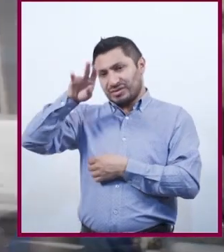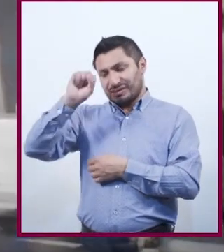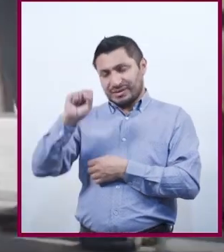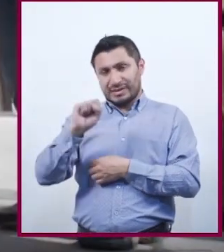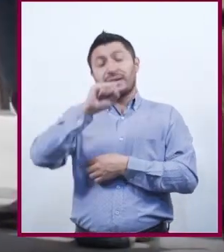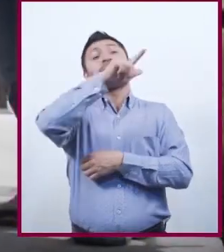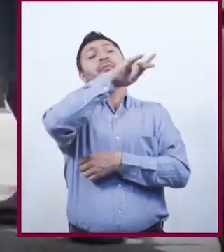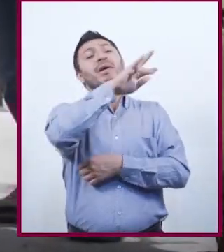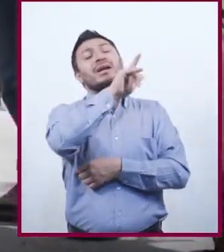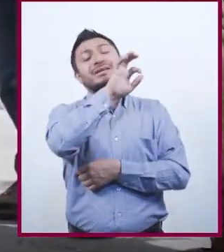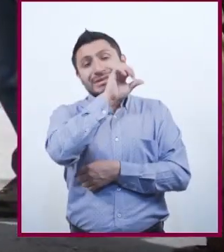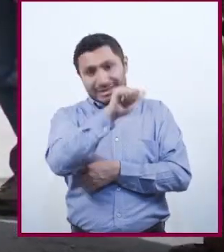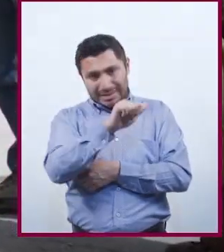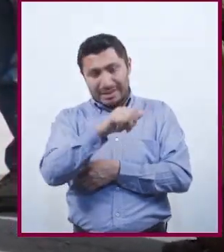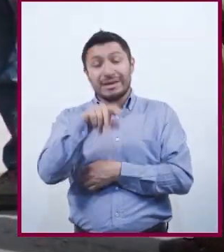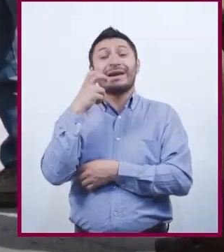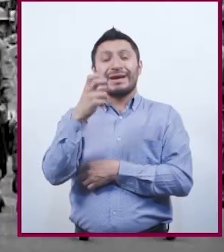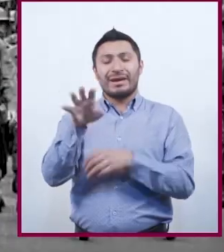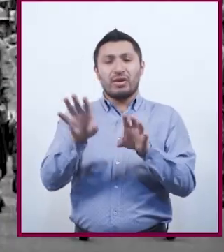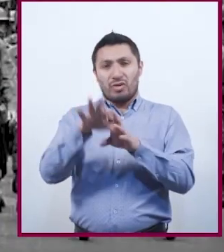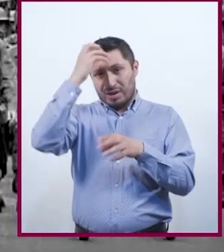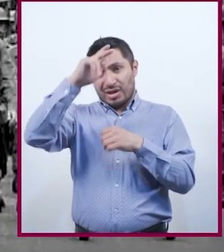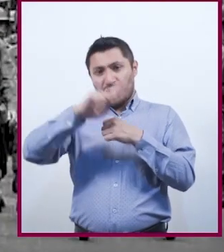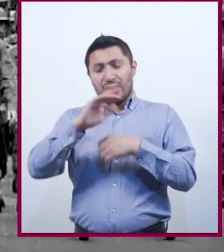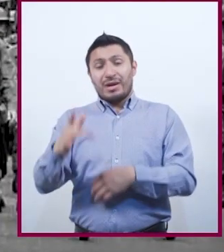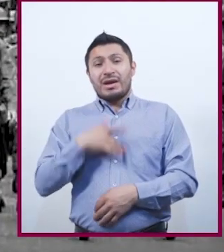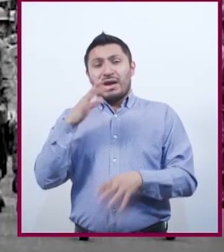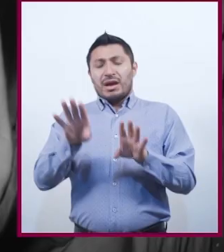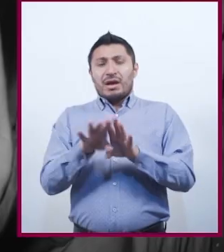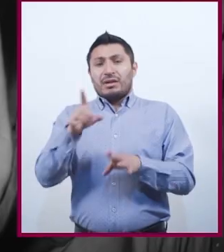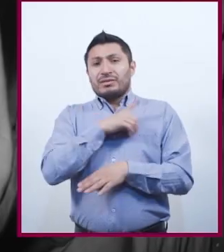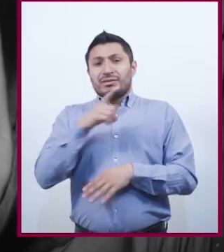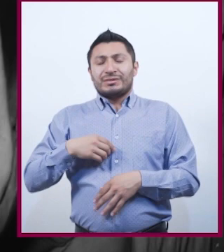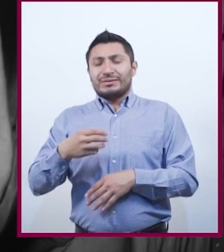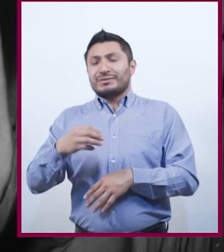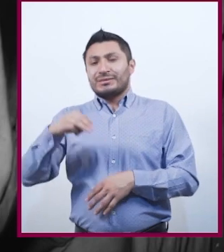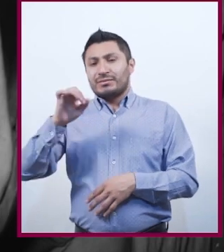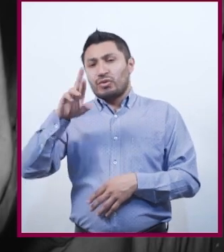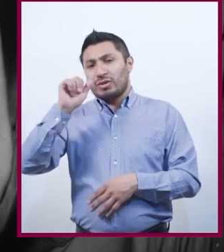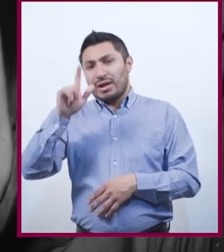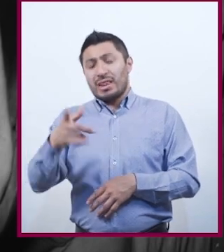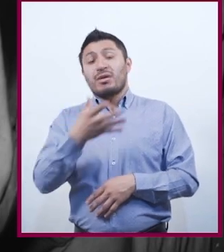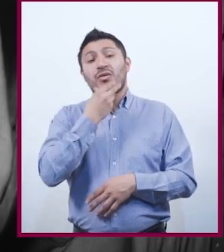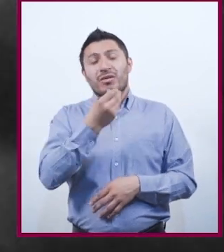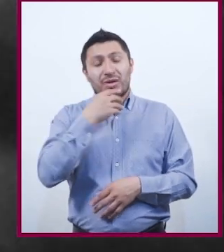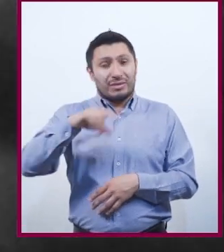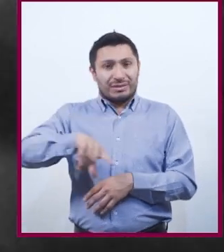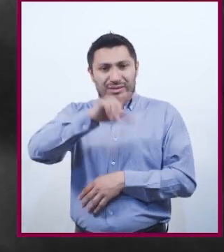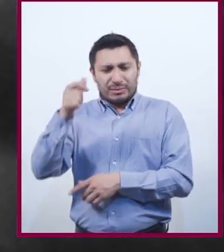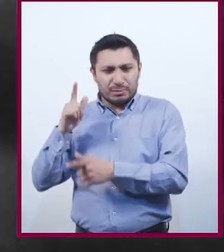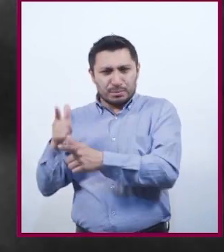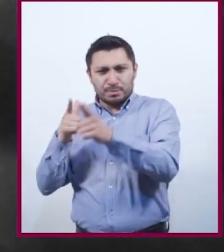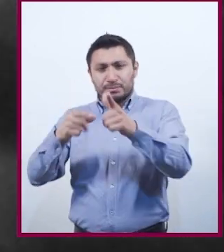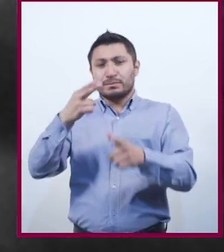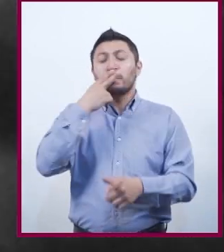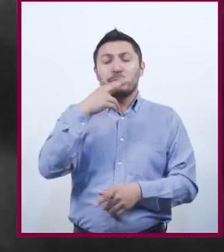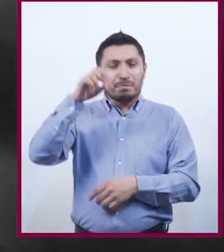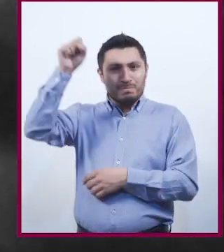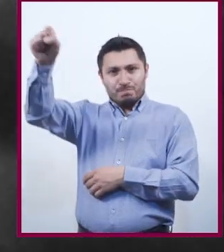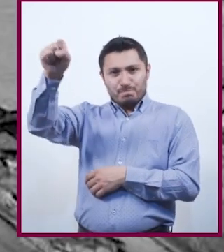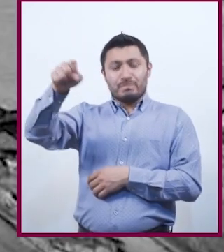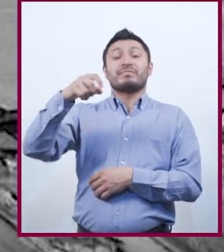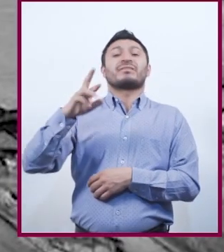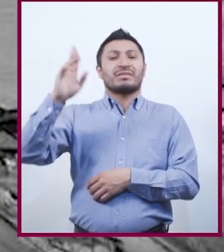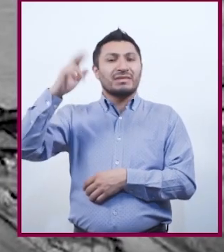entre sionistas y palestinos. De hecho, Europa se siente en deuda moral con los judíos tras la masacre de los